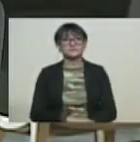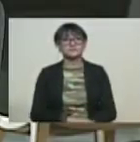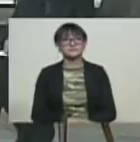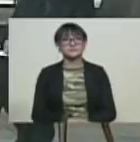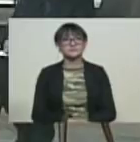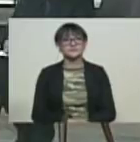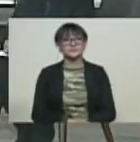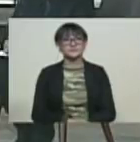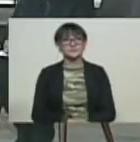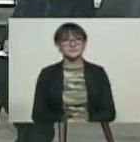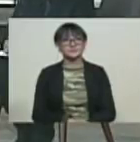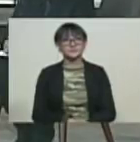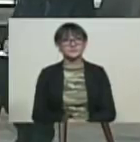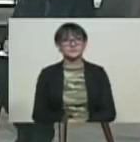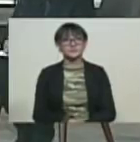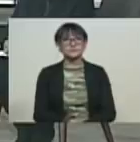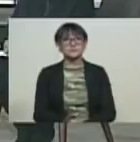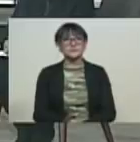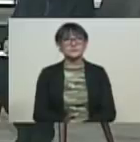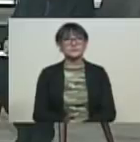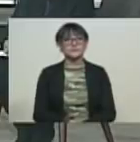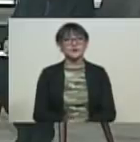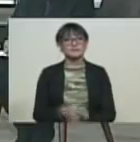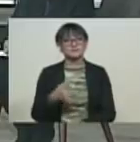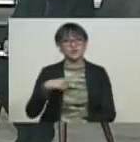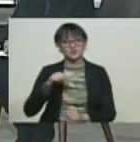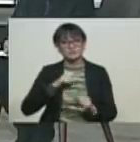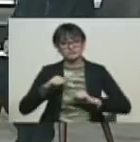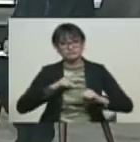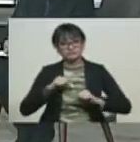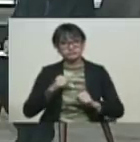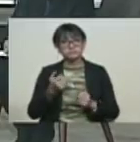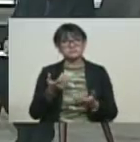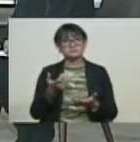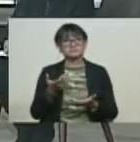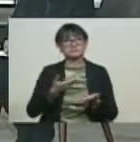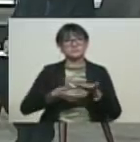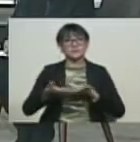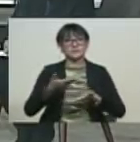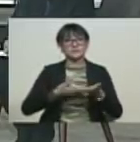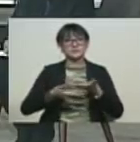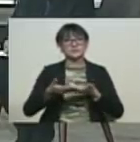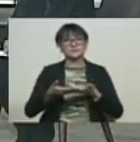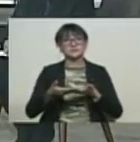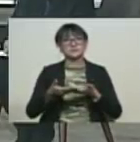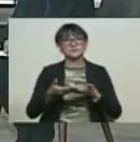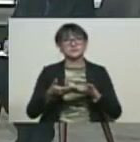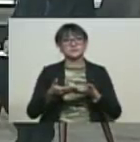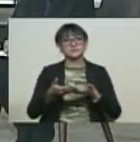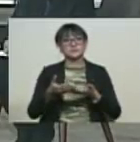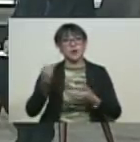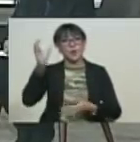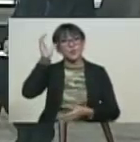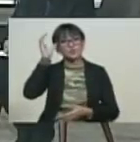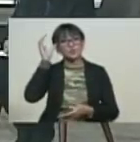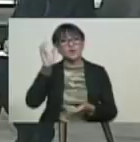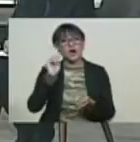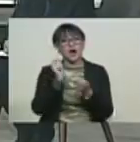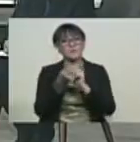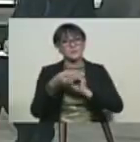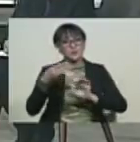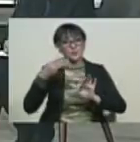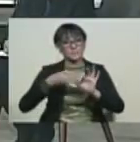una exchange, para nosotros ir haciendo lo que llaman el ecosistema del